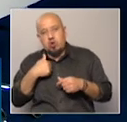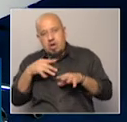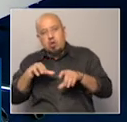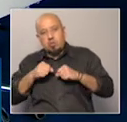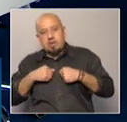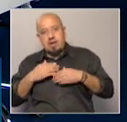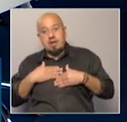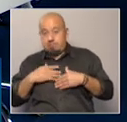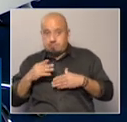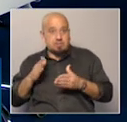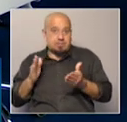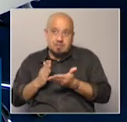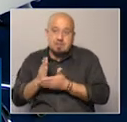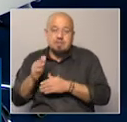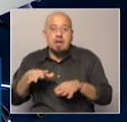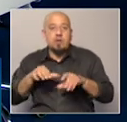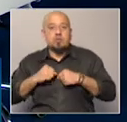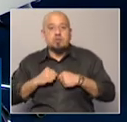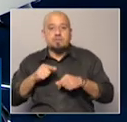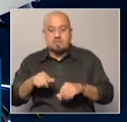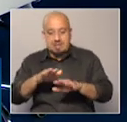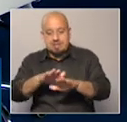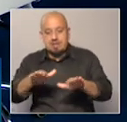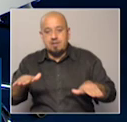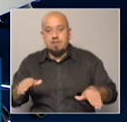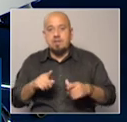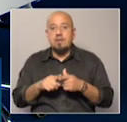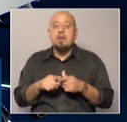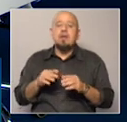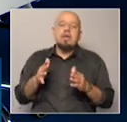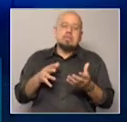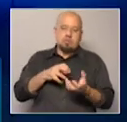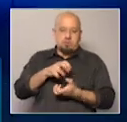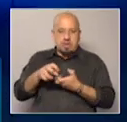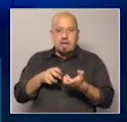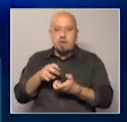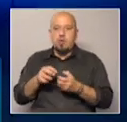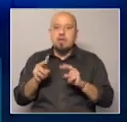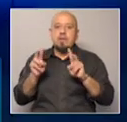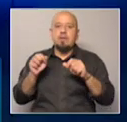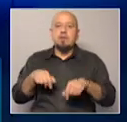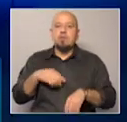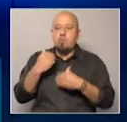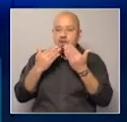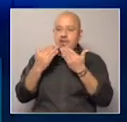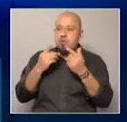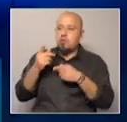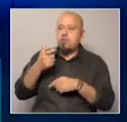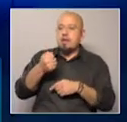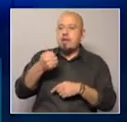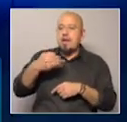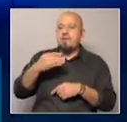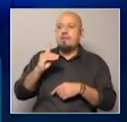puedan quedarse definitivamente, tener la adopción plena de ese niño o niña. Uh-huh. Es complicado el tema. Estuvimos hablando con Pablo Abdala también,